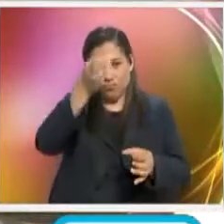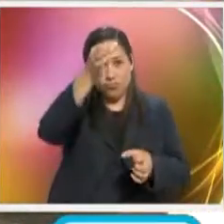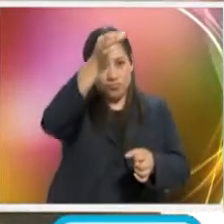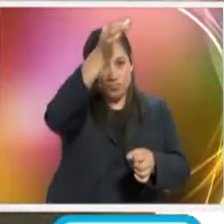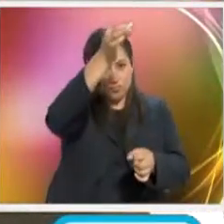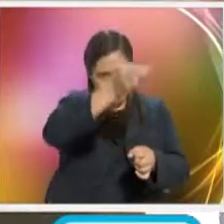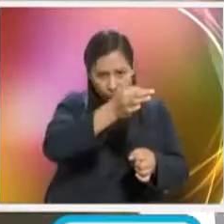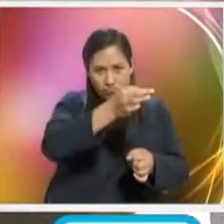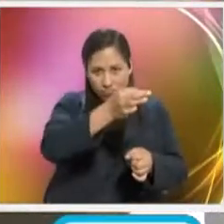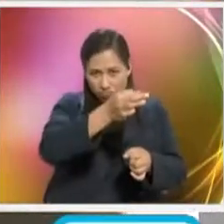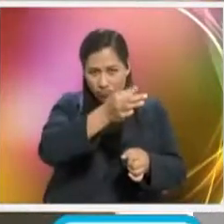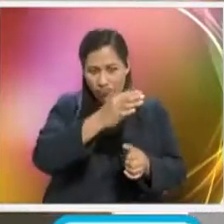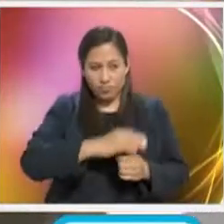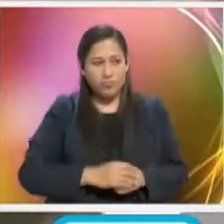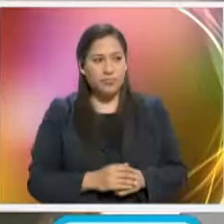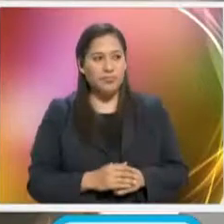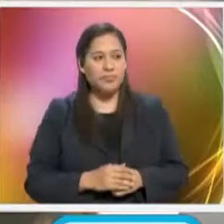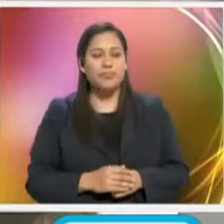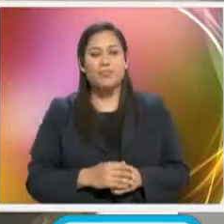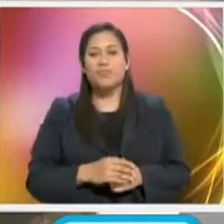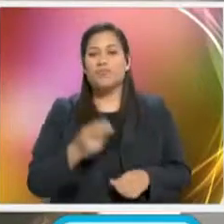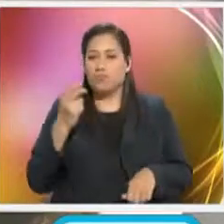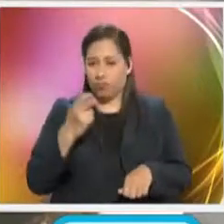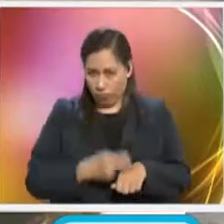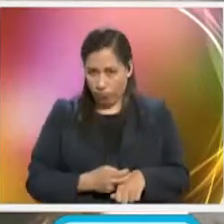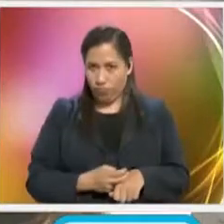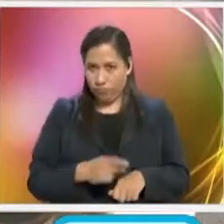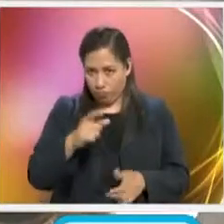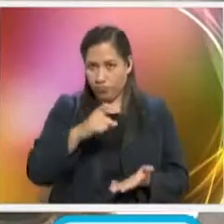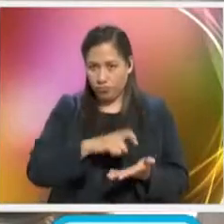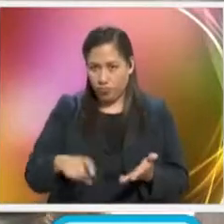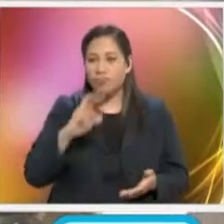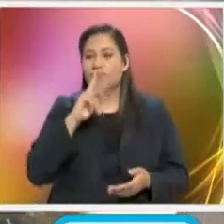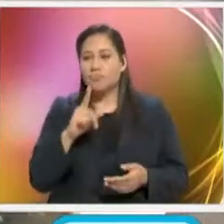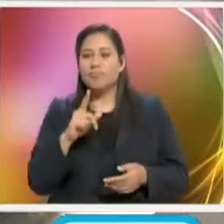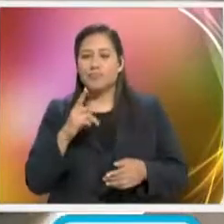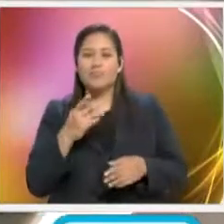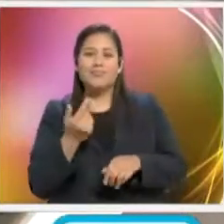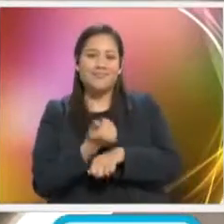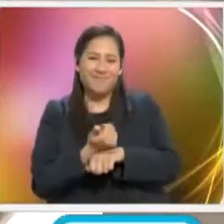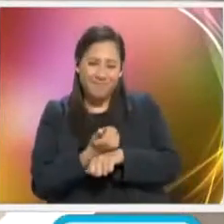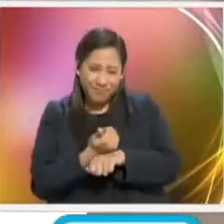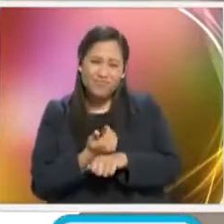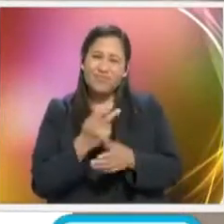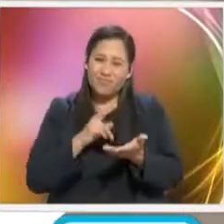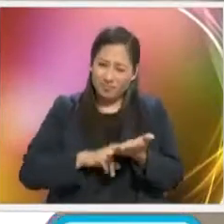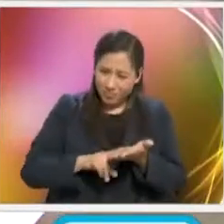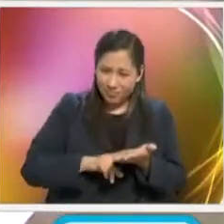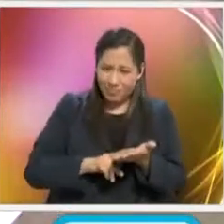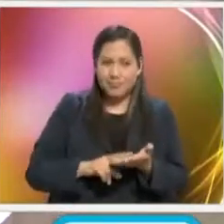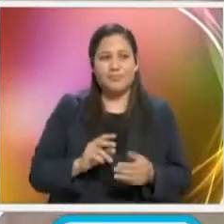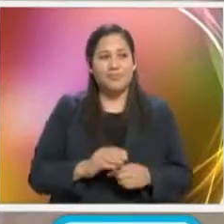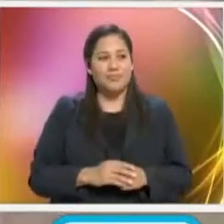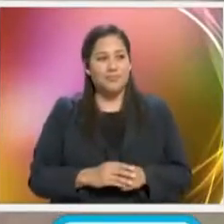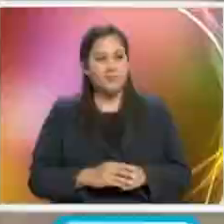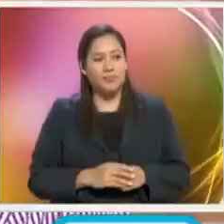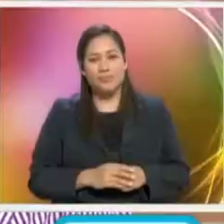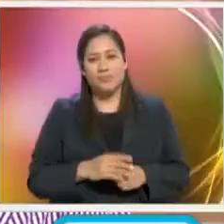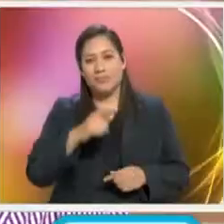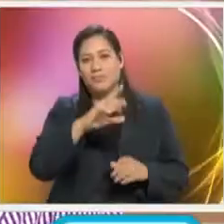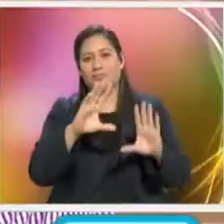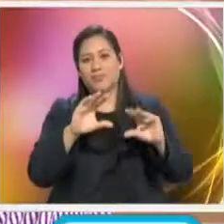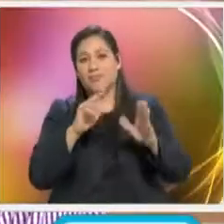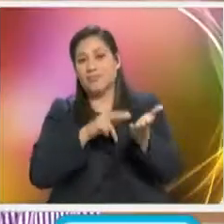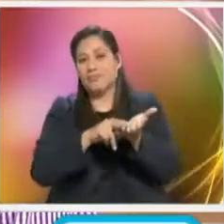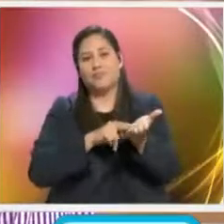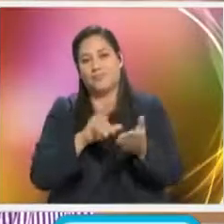estar ¿no? muy firme, sí. Entonces, compren los verdecitos o cómprenlo Sí. totalmente amarillo y ese